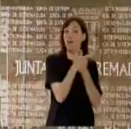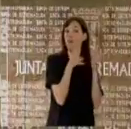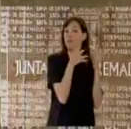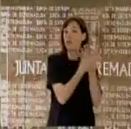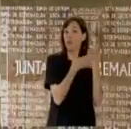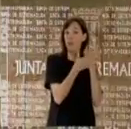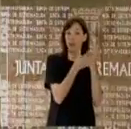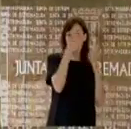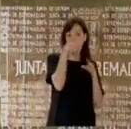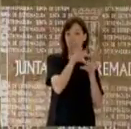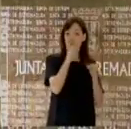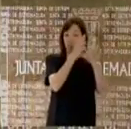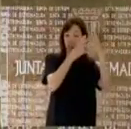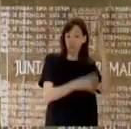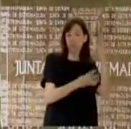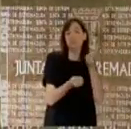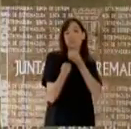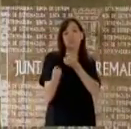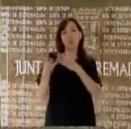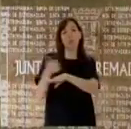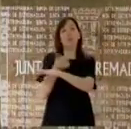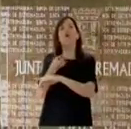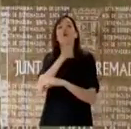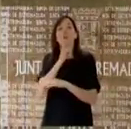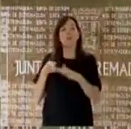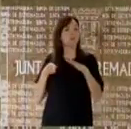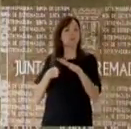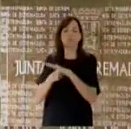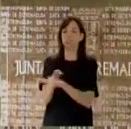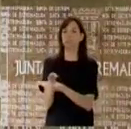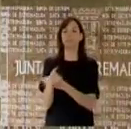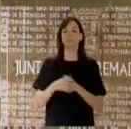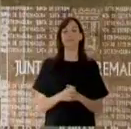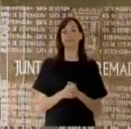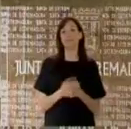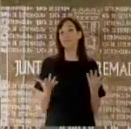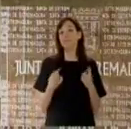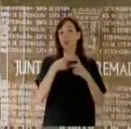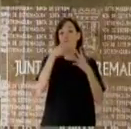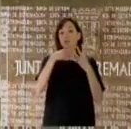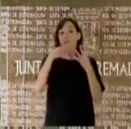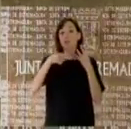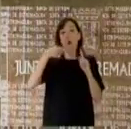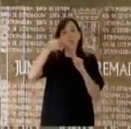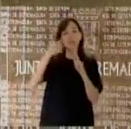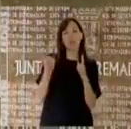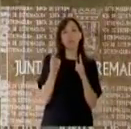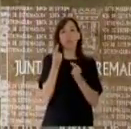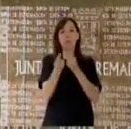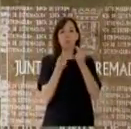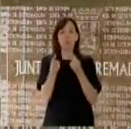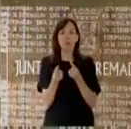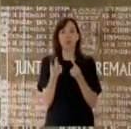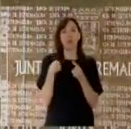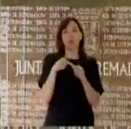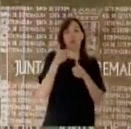Gobierno al conjunto de los ciudadanos. Estas son estas pequeñas cosas que han llevado su tramitación con concurso